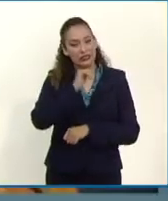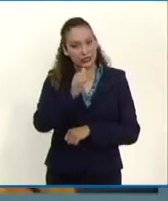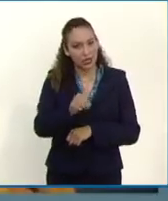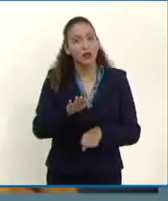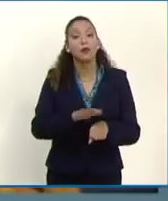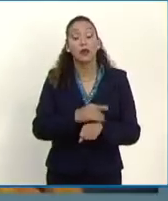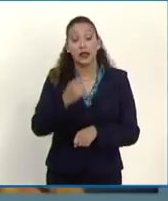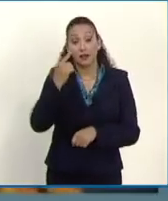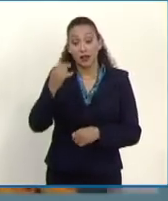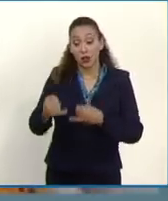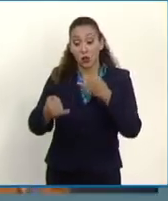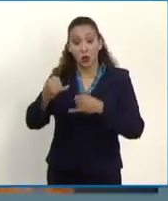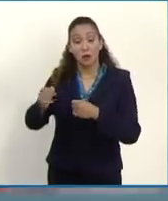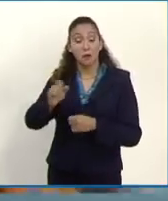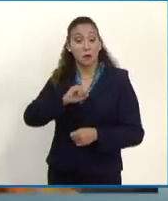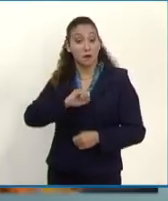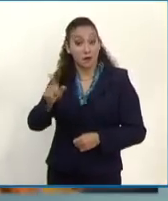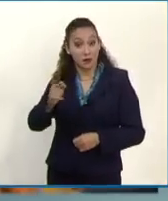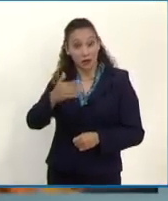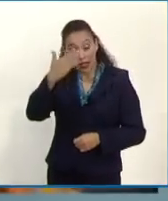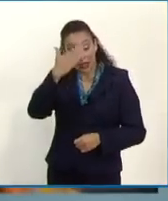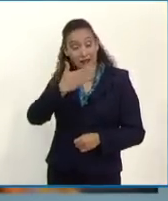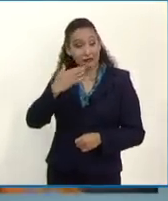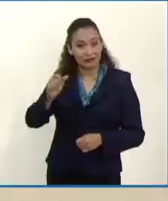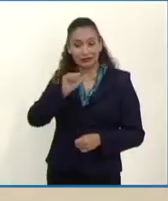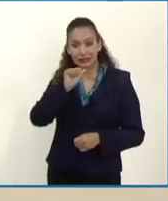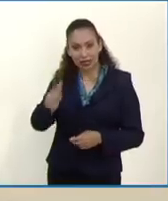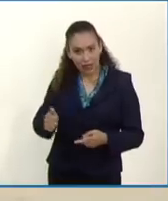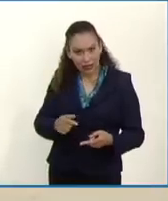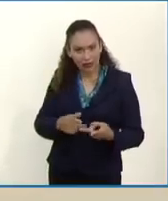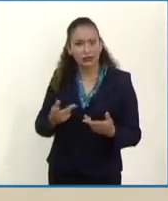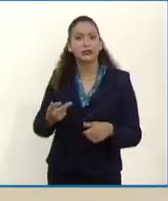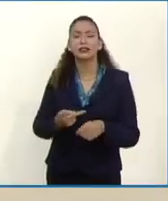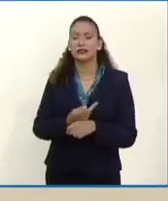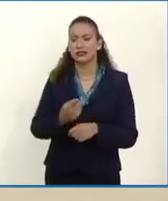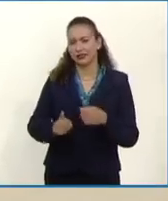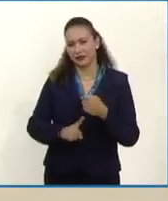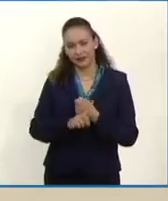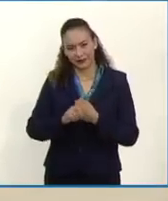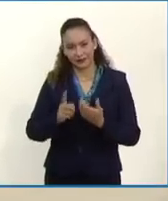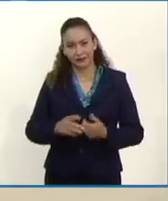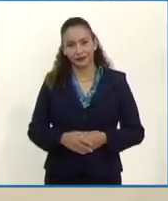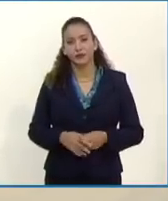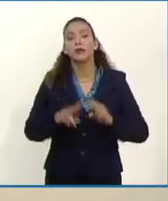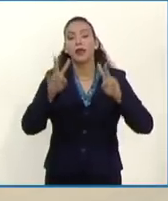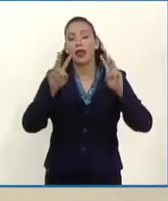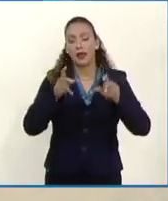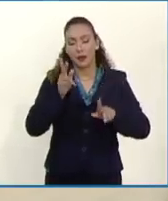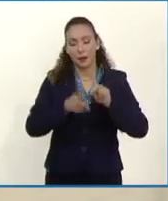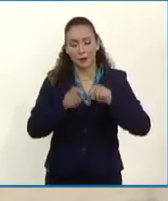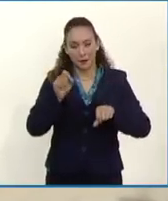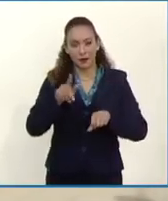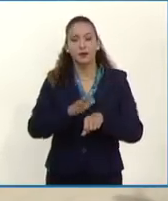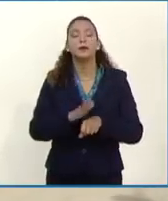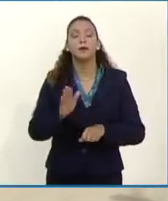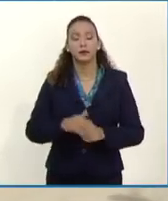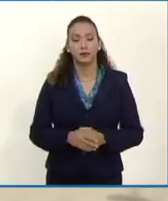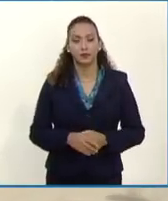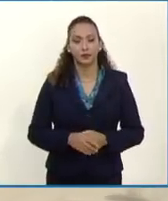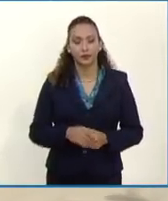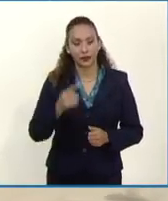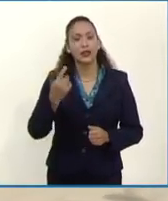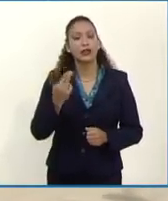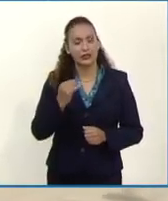juezas sin la capacidad técnica, sin la experiencia. Entre los principales temas abordados destaca la necesidad de una